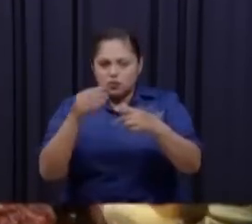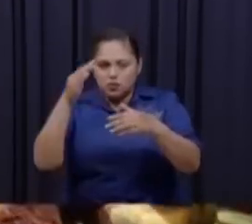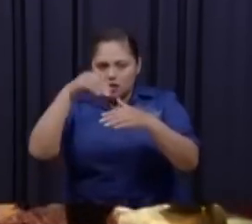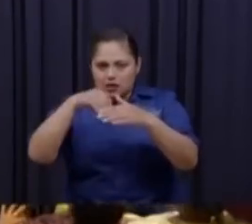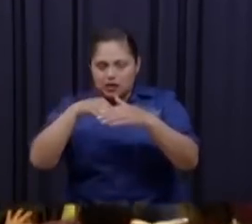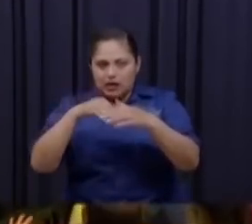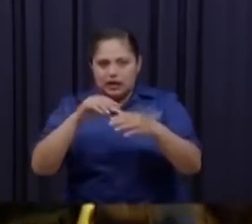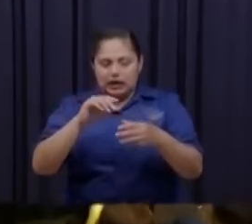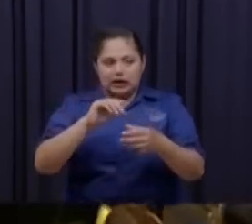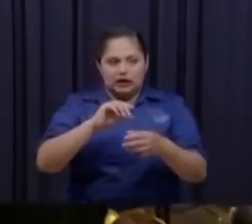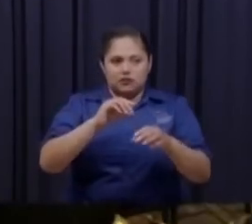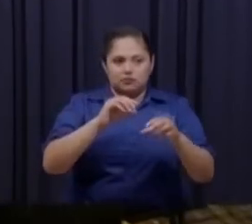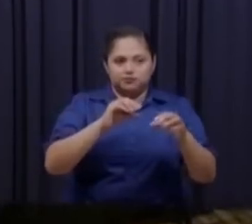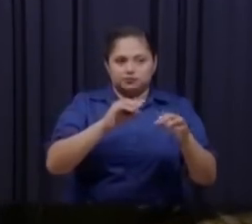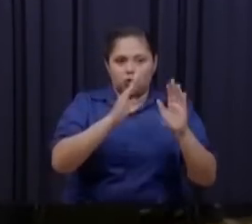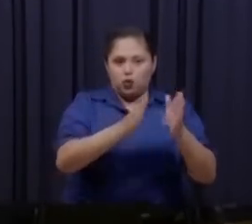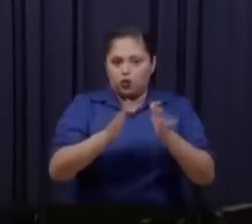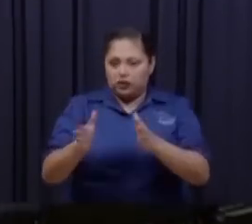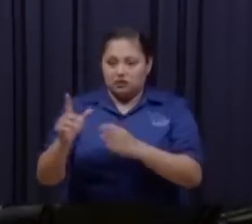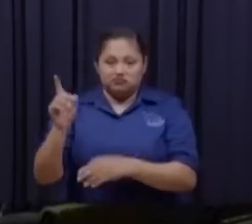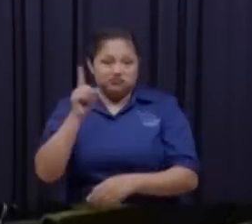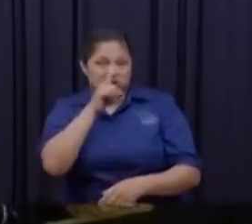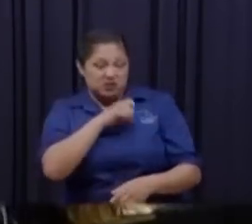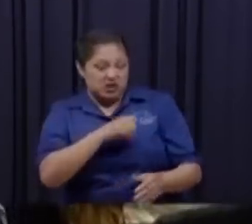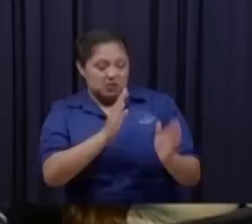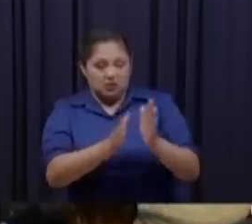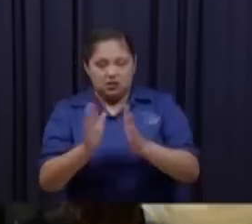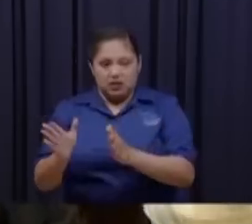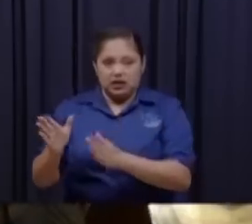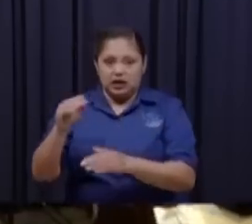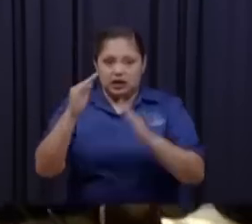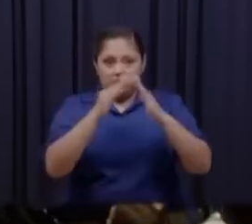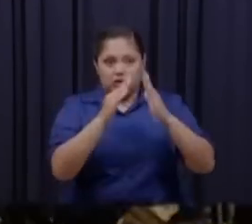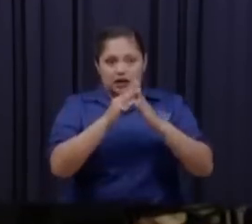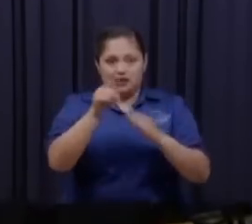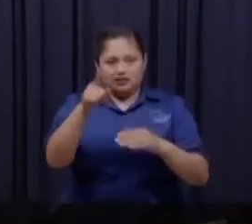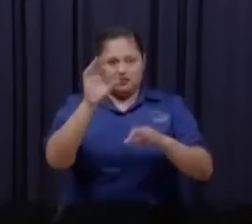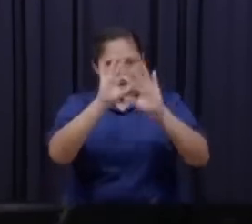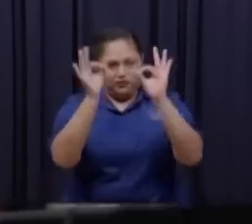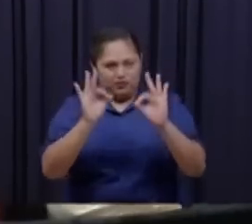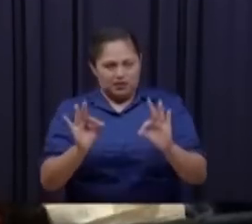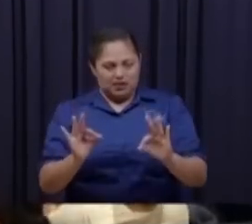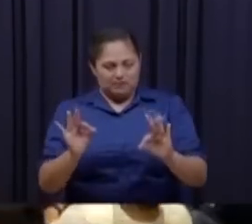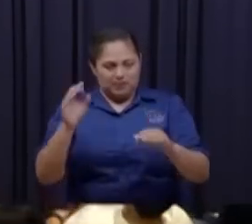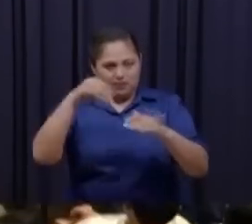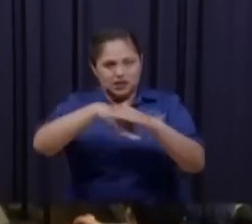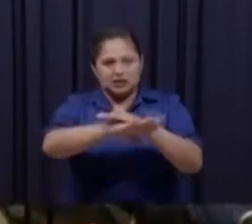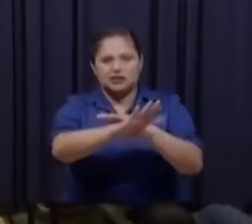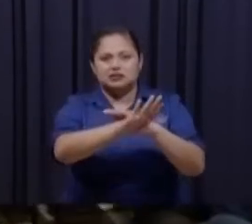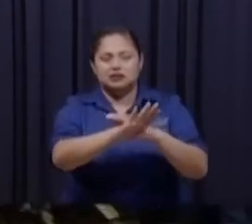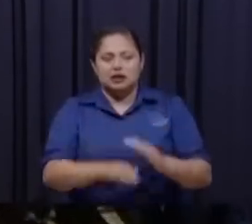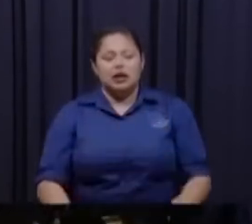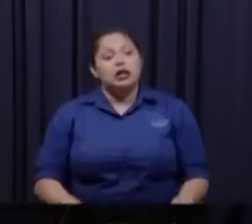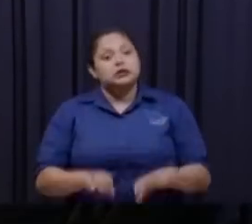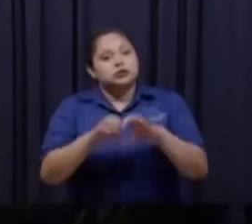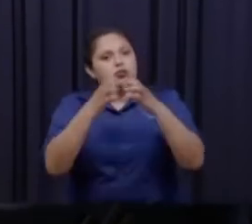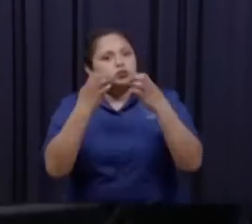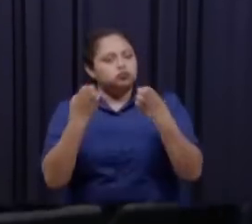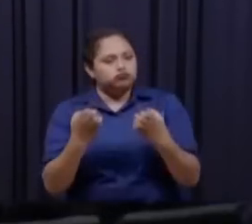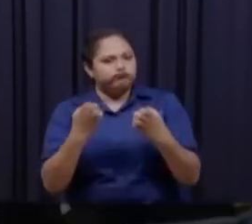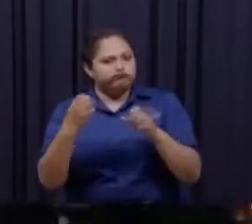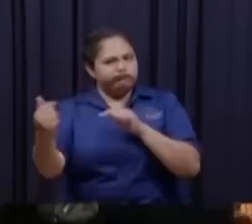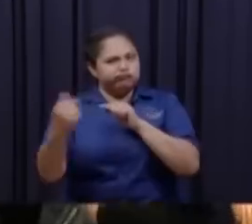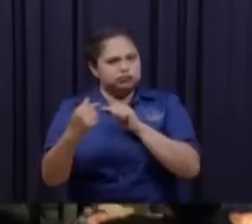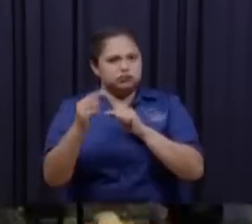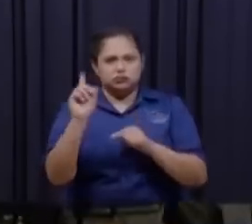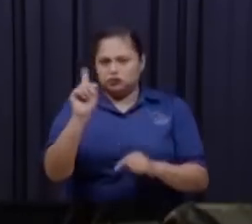en el hogar, esa es una forma de meterse. Entonces, el enemigo no le